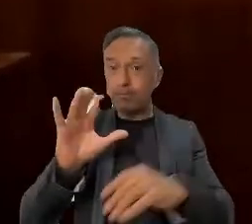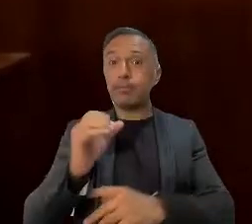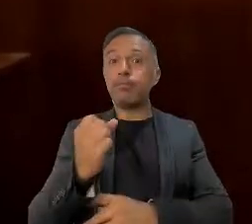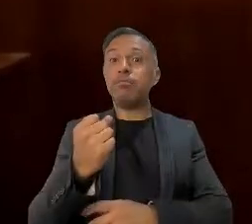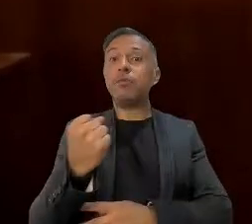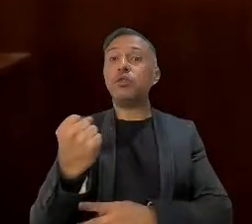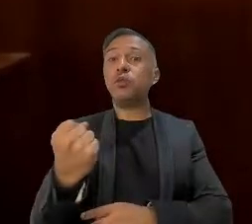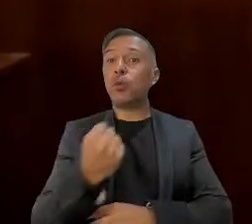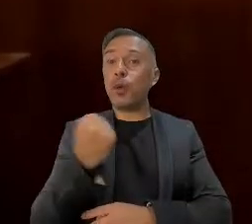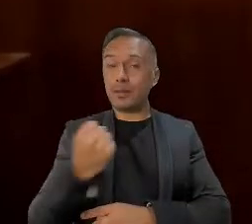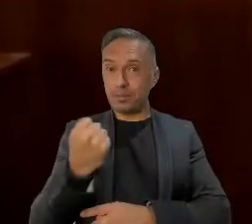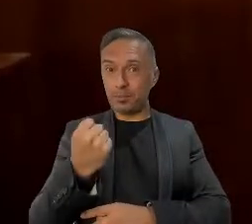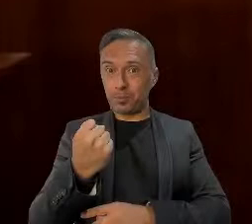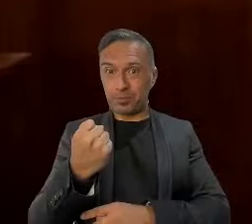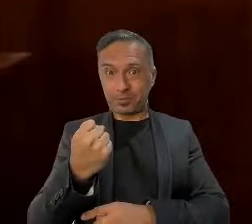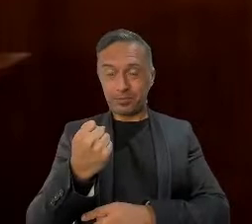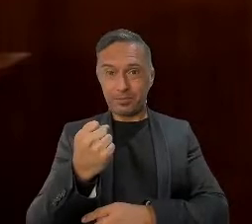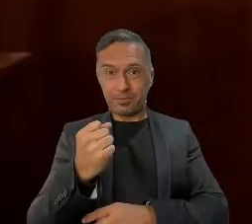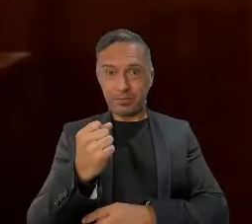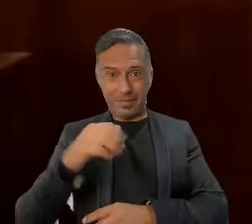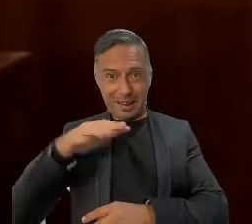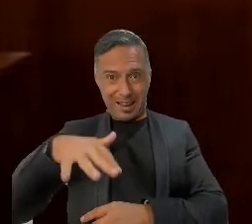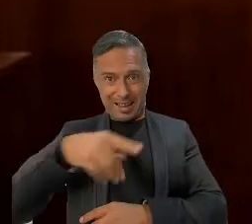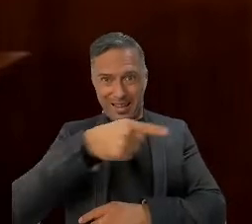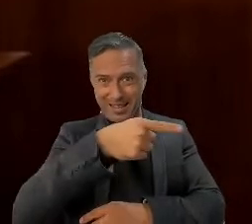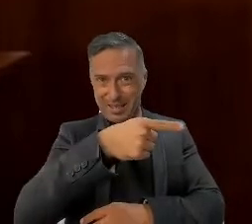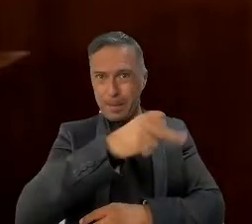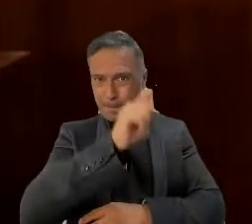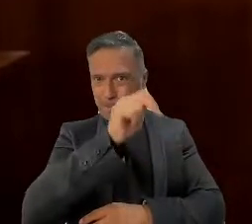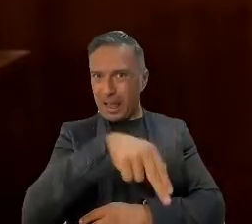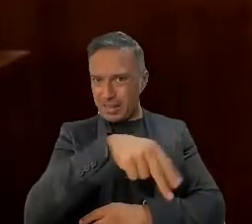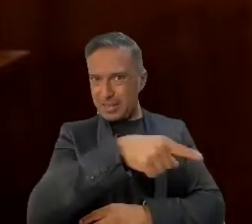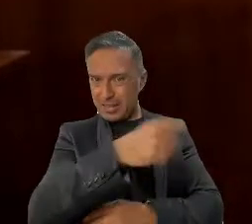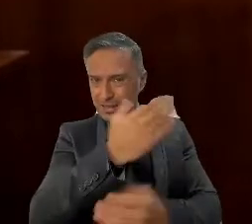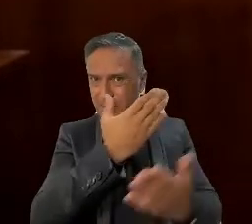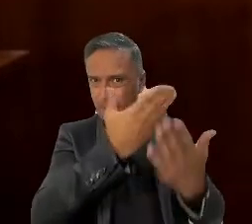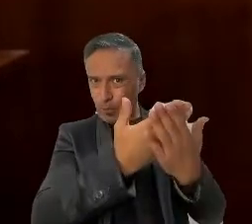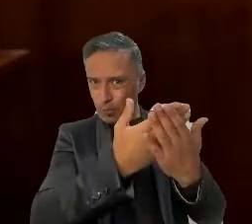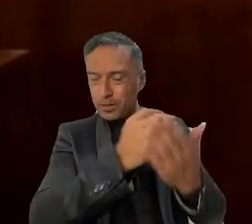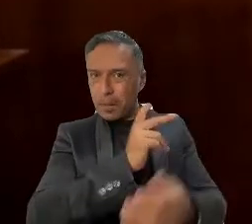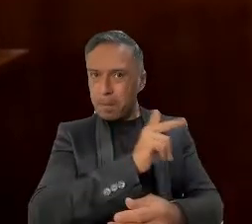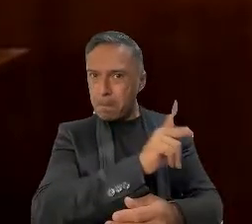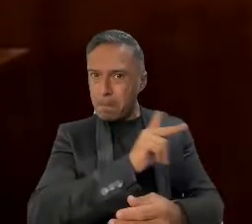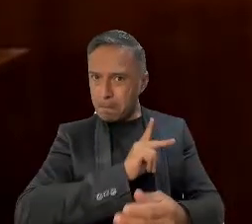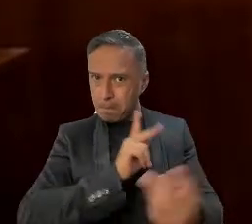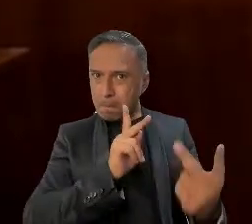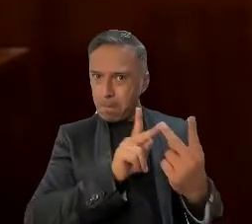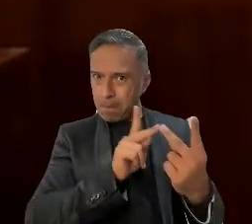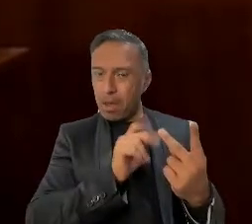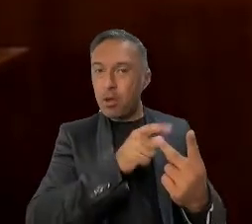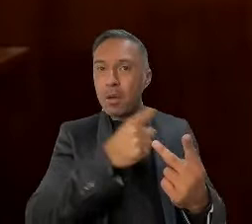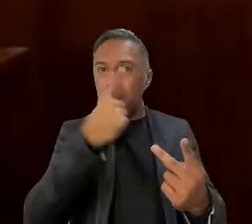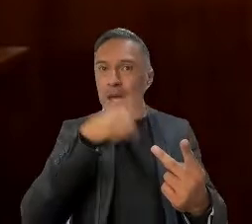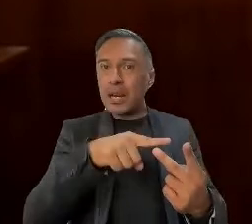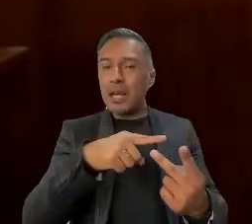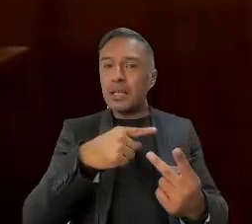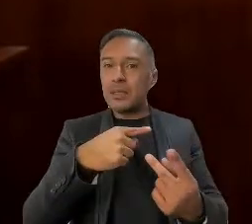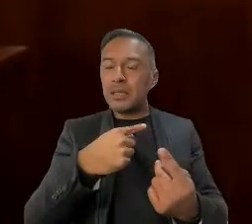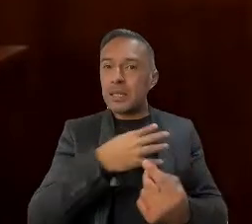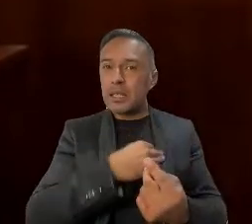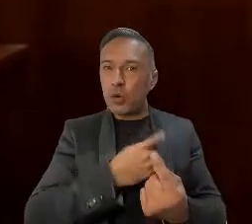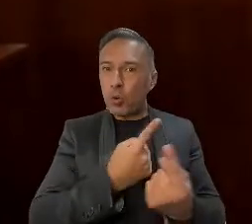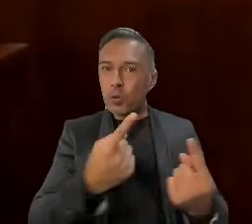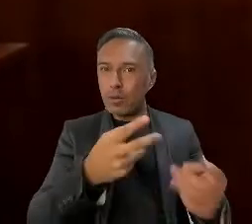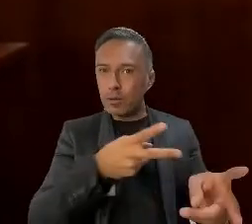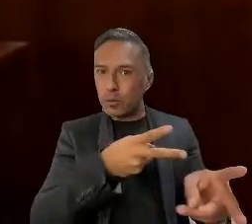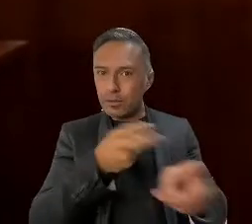con La Iniciativa que acaba de subir nuestro compañero de Acción Nacional en cuanto al delito de sustracción del menor le